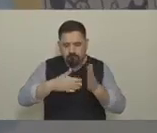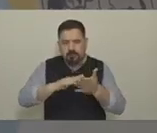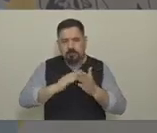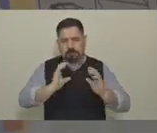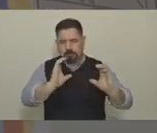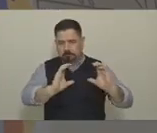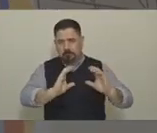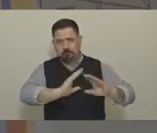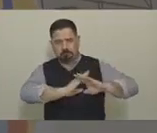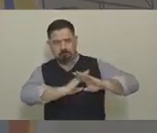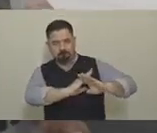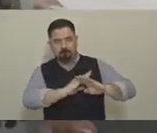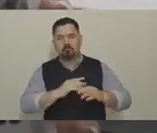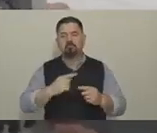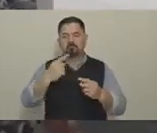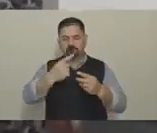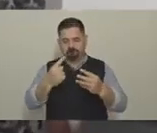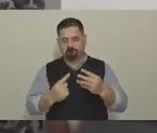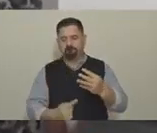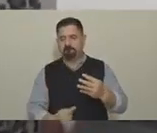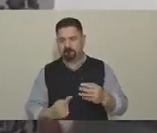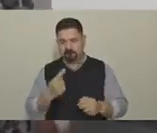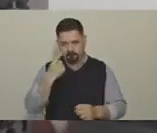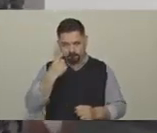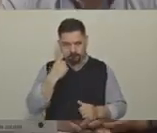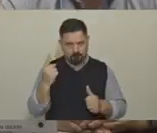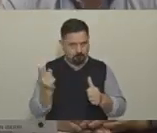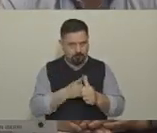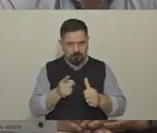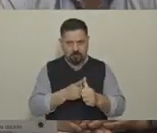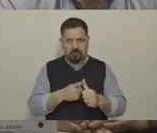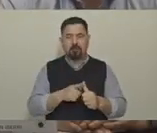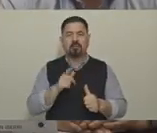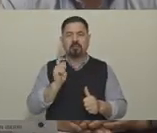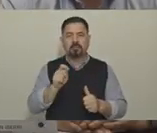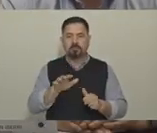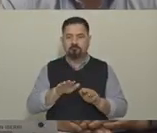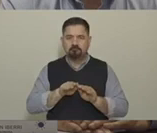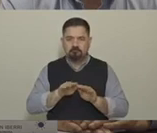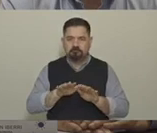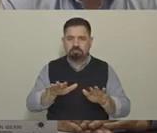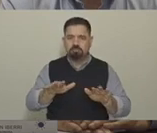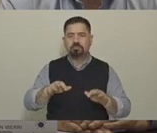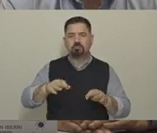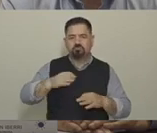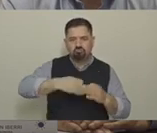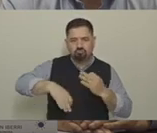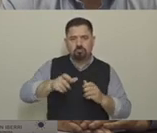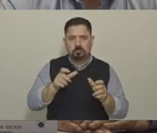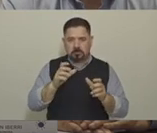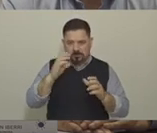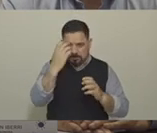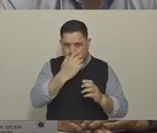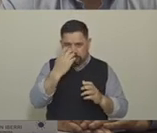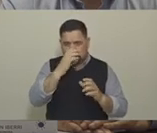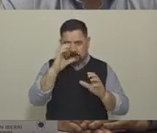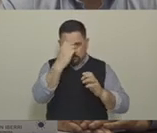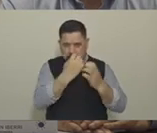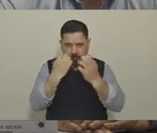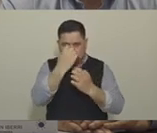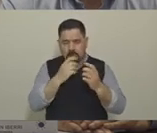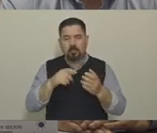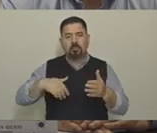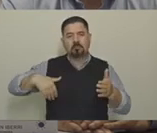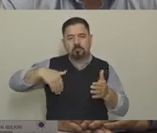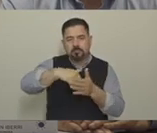estrategia de prevención a través de las siguientes acciones. Primera, un despliegue territorial intensivo en aeropuertos,